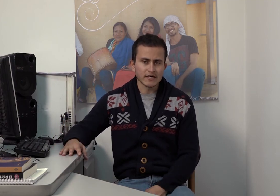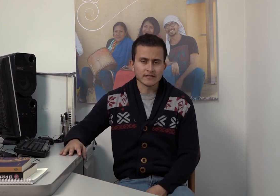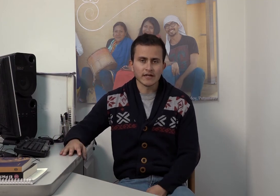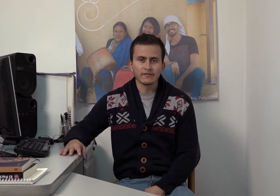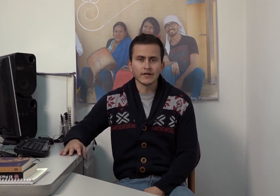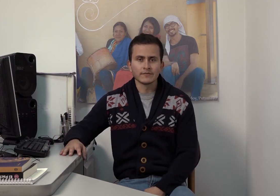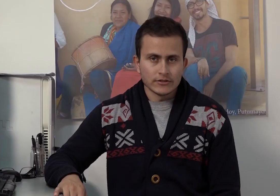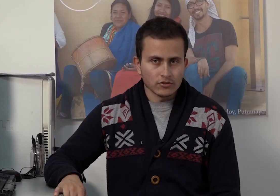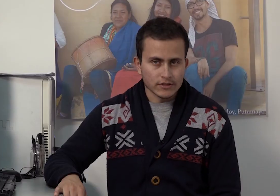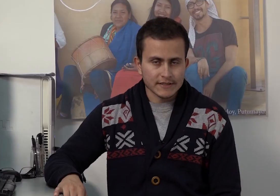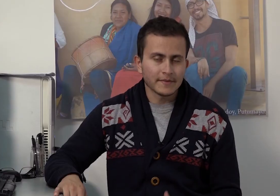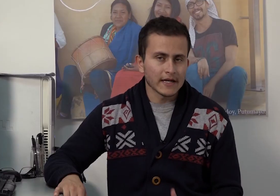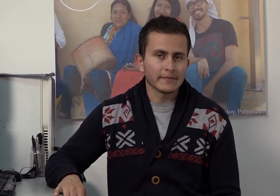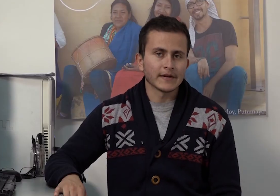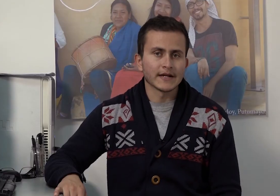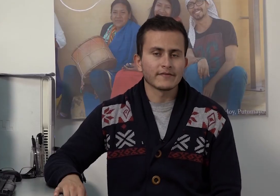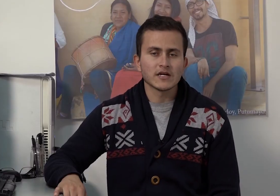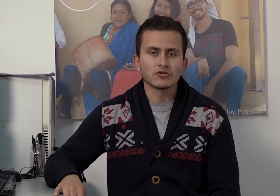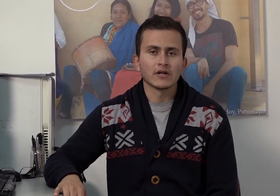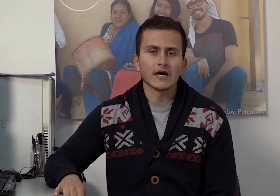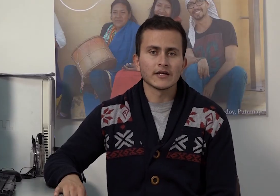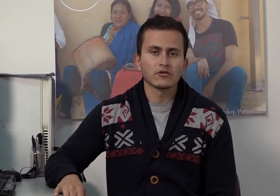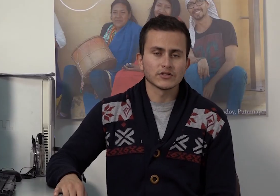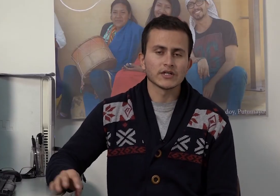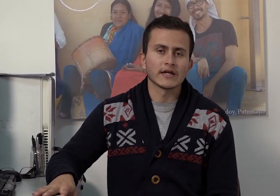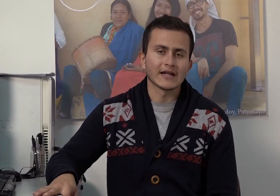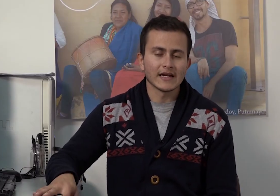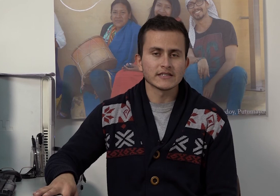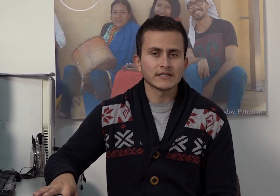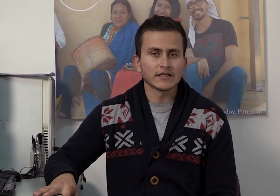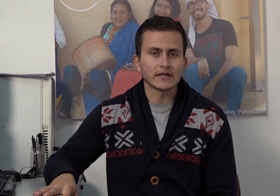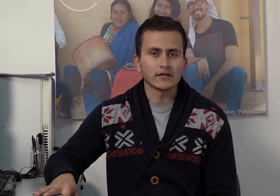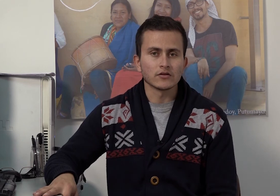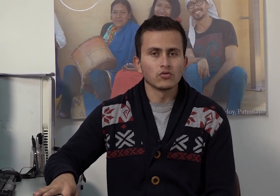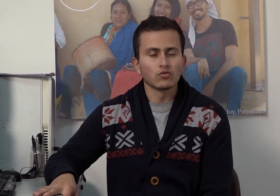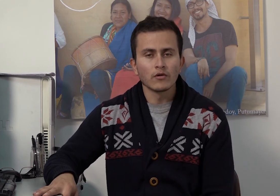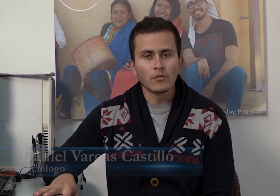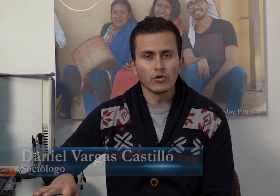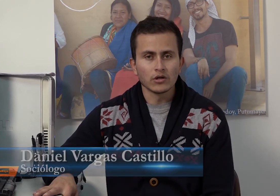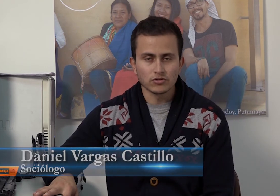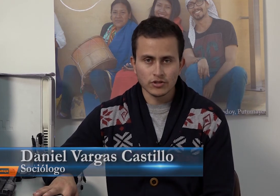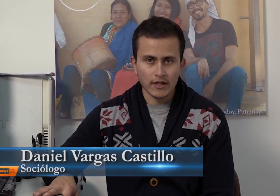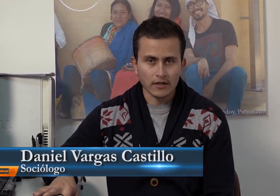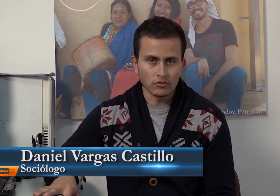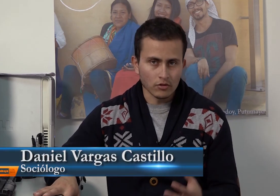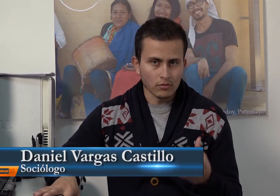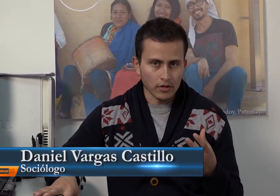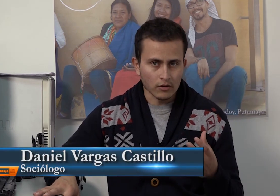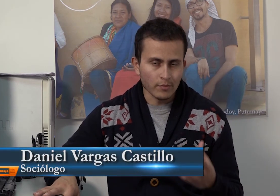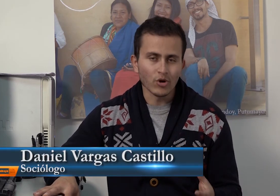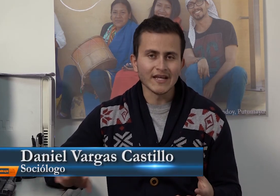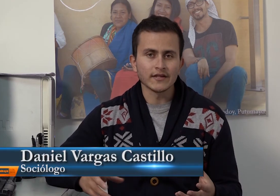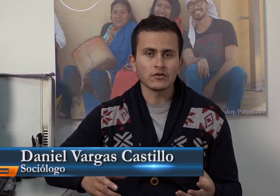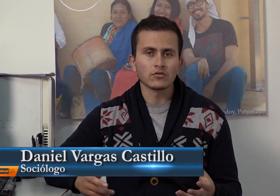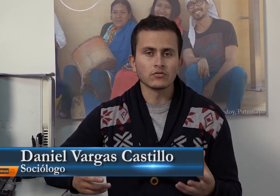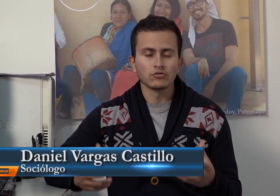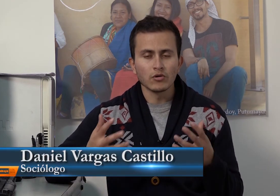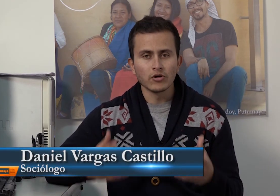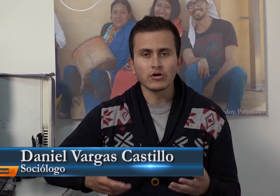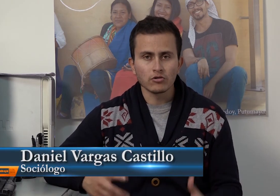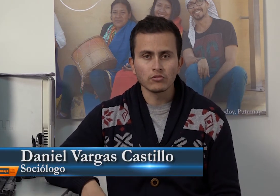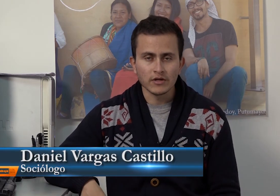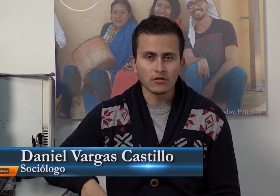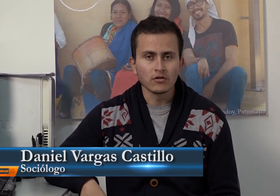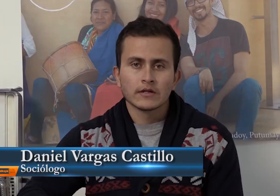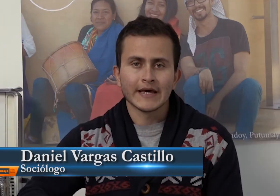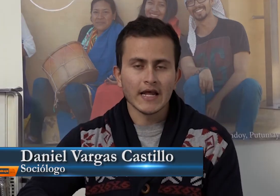pensionarse y descansar al fin. Entonces vale la pena reflexionar y considerar la necesidad de un nuevo modelo social, de un nuevo modelo político, un nuevo